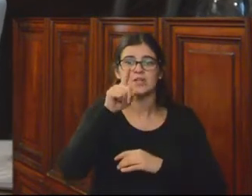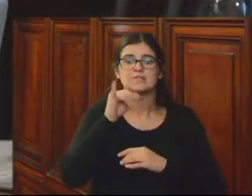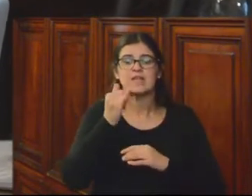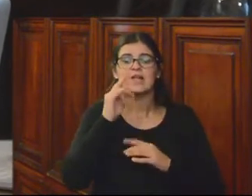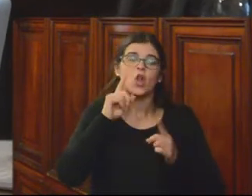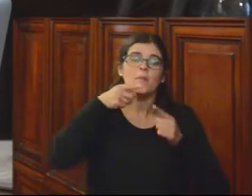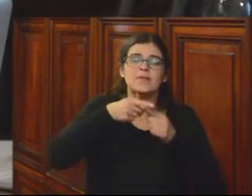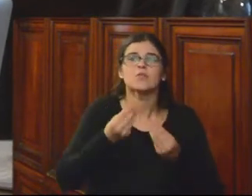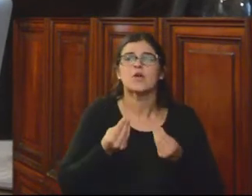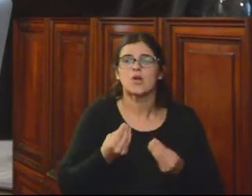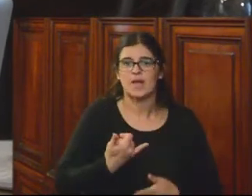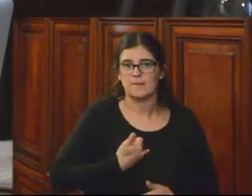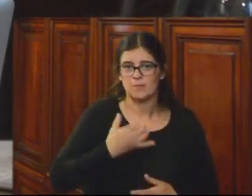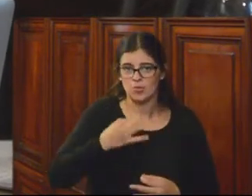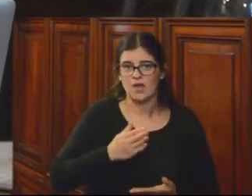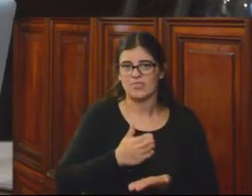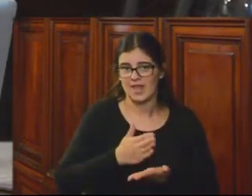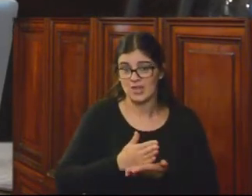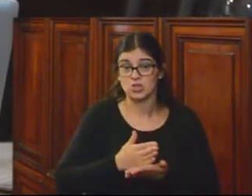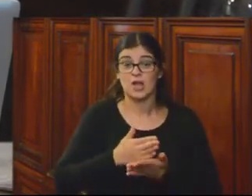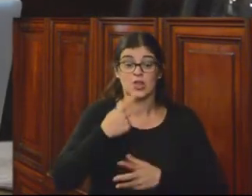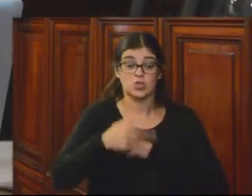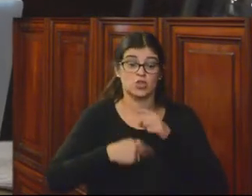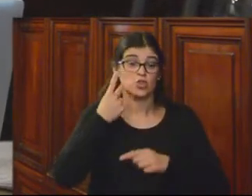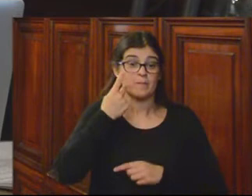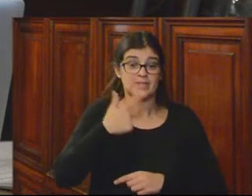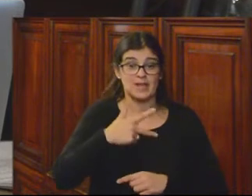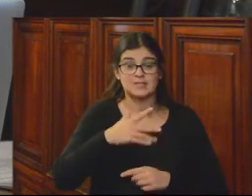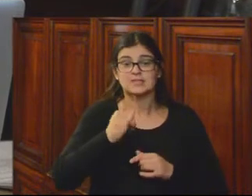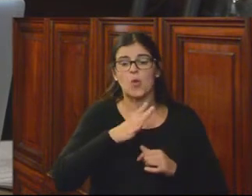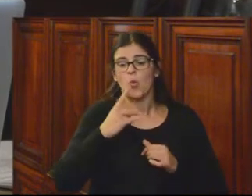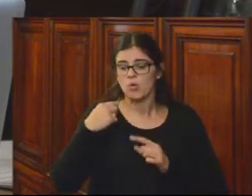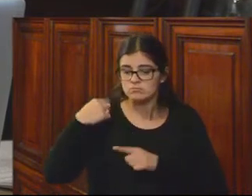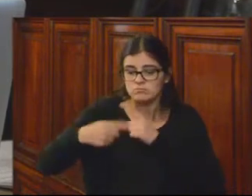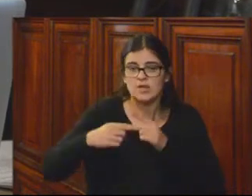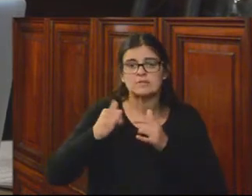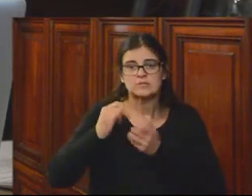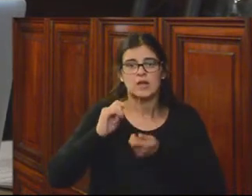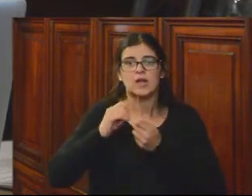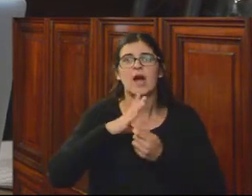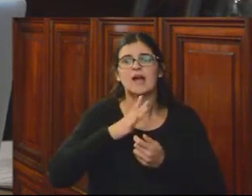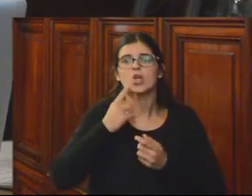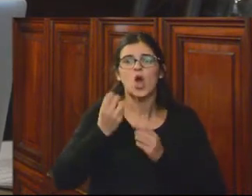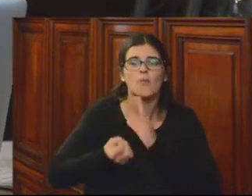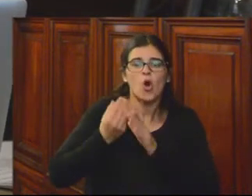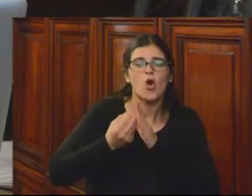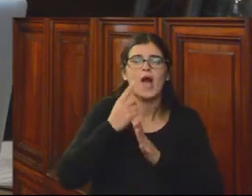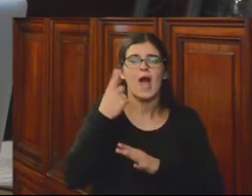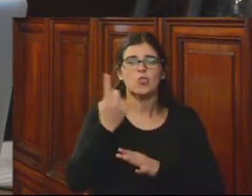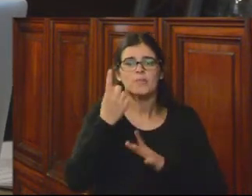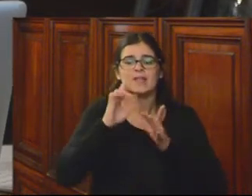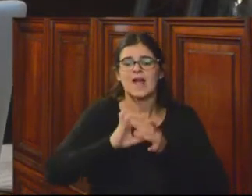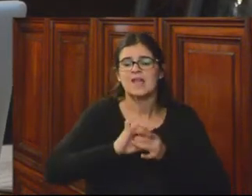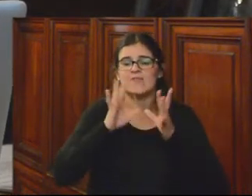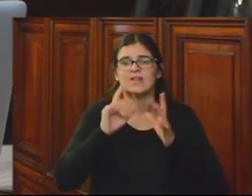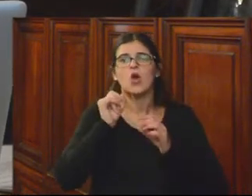de los derechos. En el año 2013 inicia un proceso sistemático y deliberado de erosión de la autonomía y la libertad